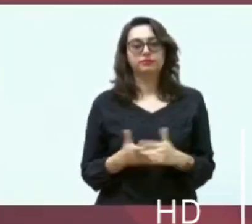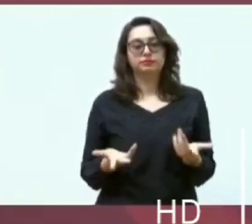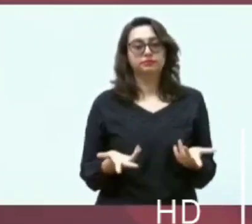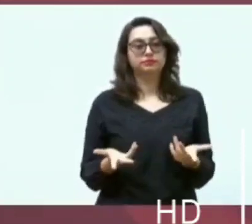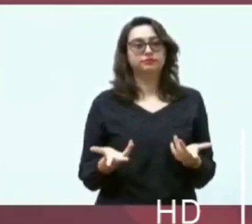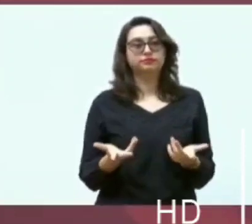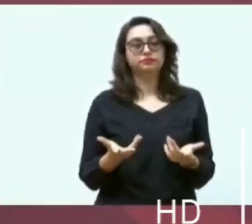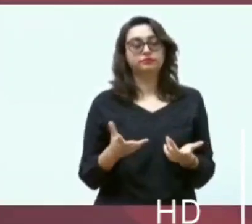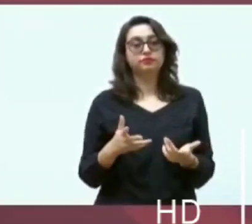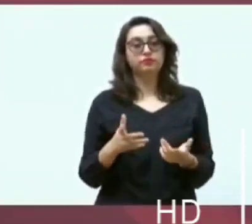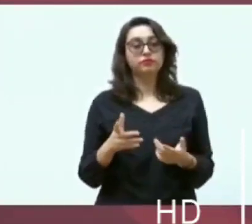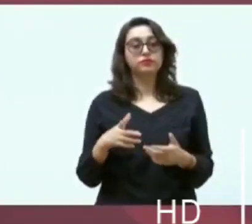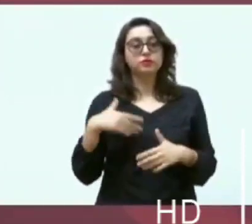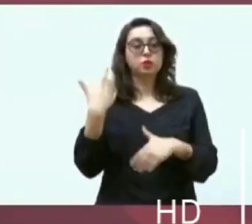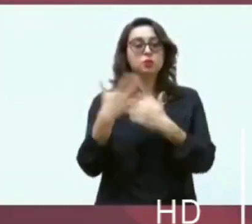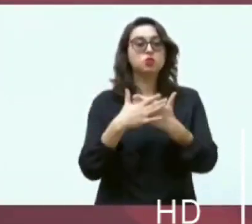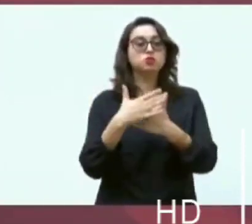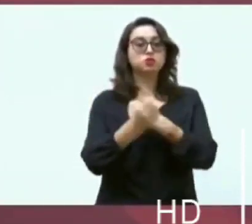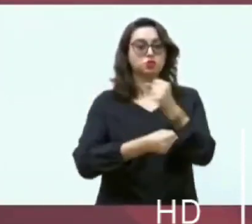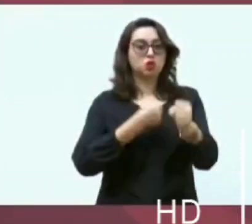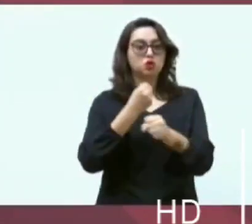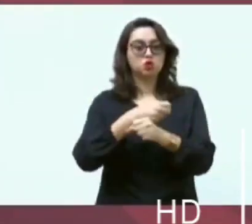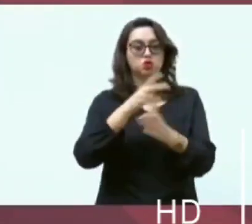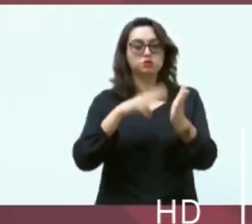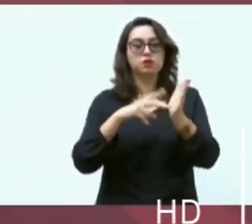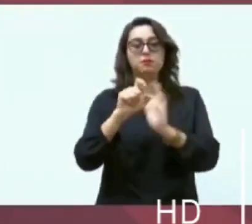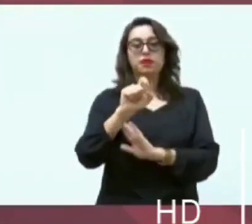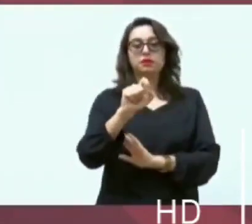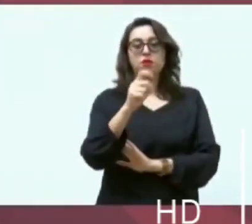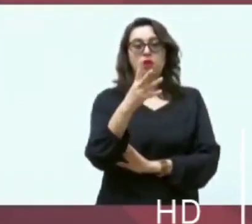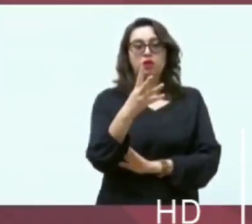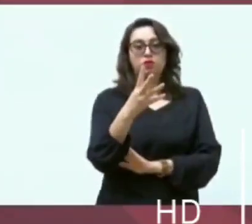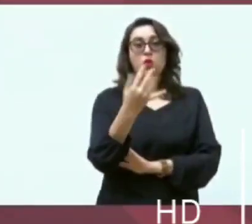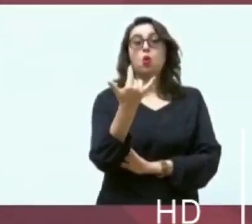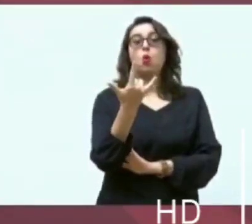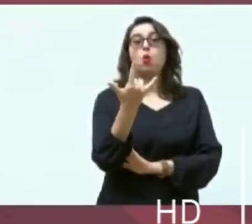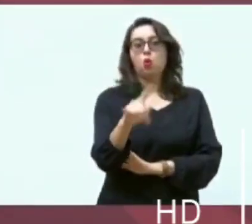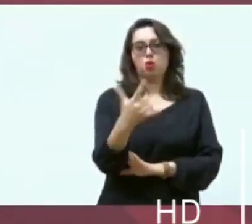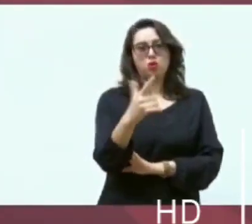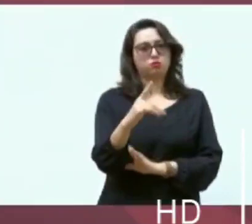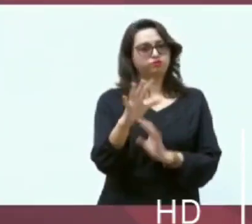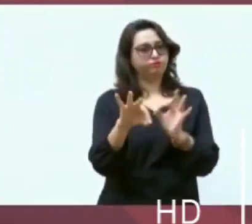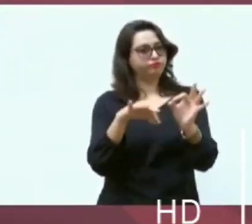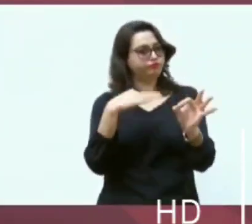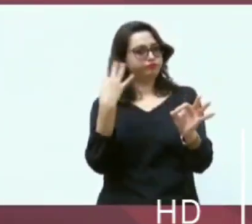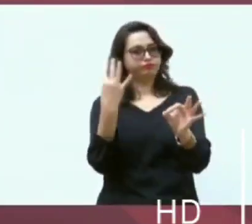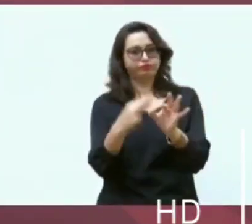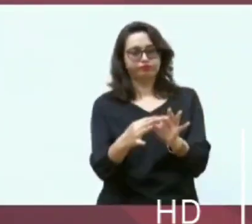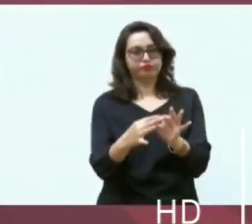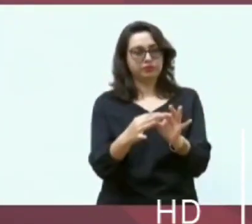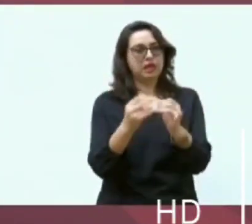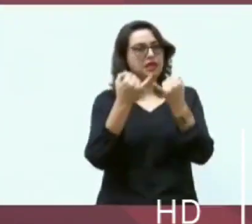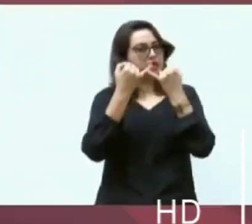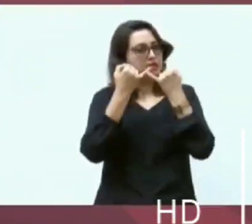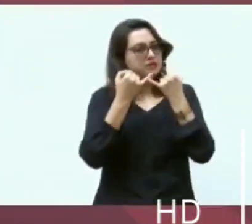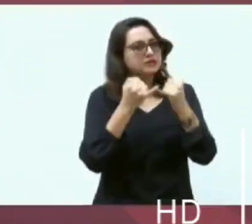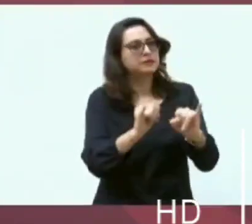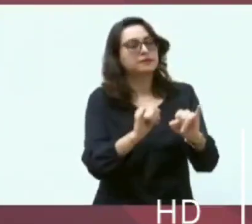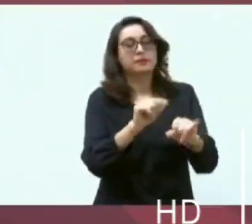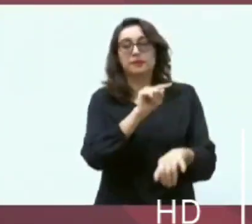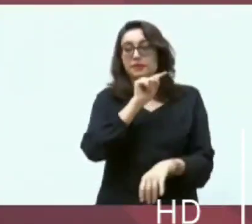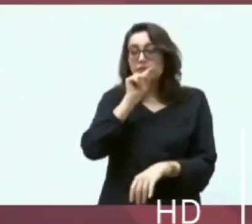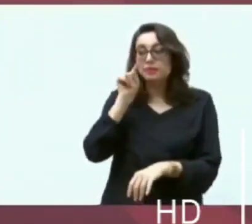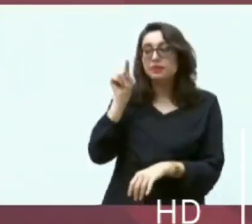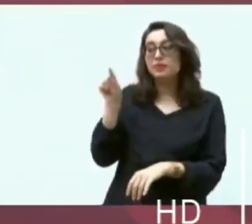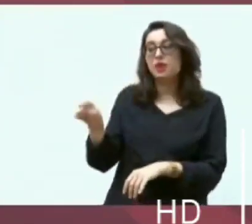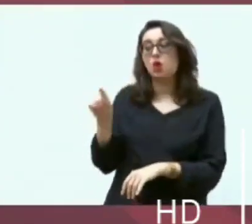terminarse en julio del año próximo, para iniciar la mudanza de 45